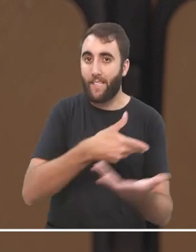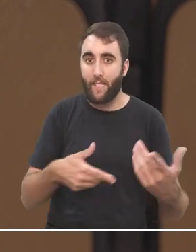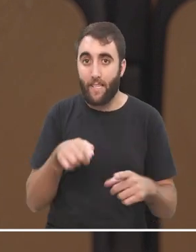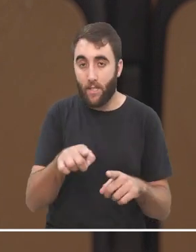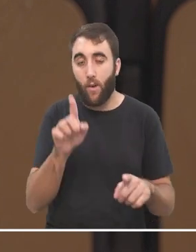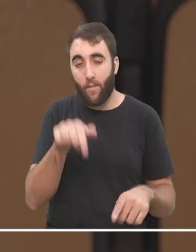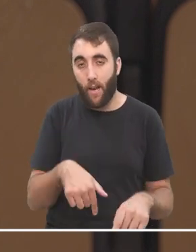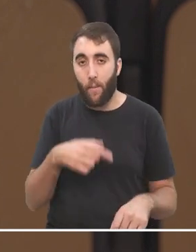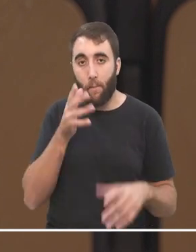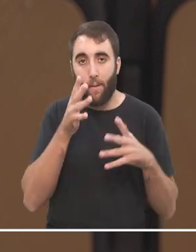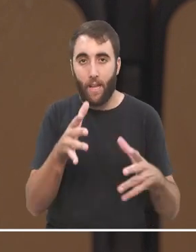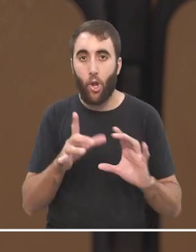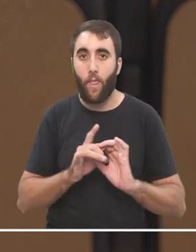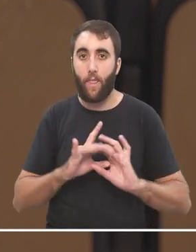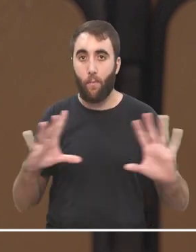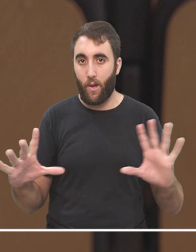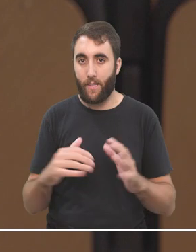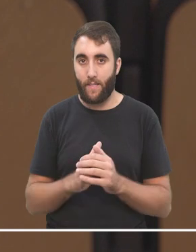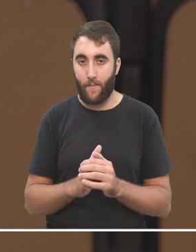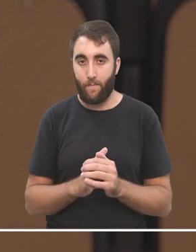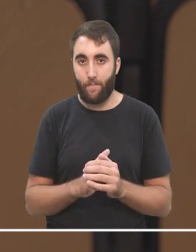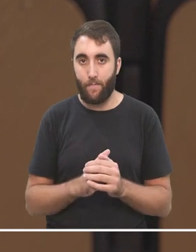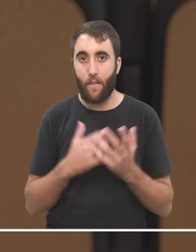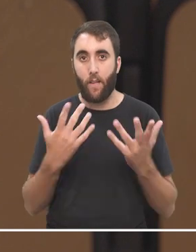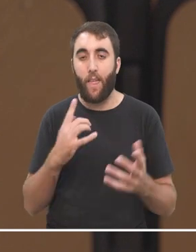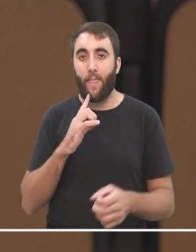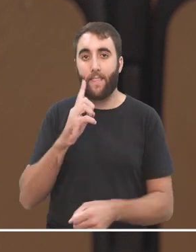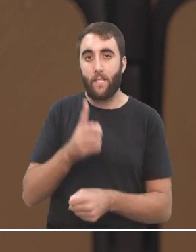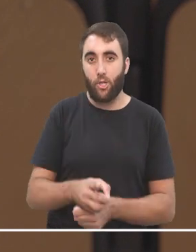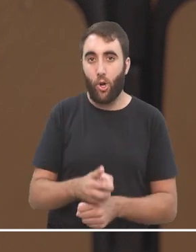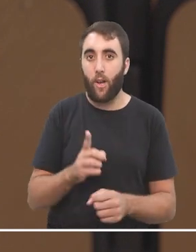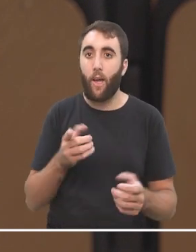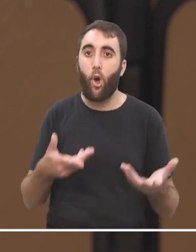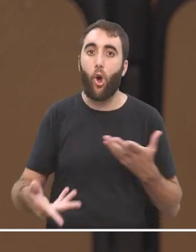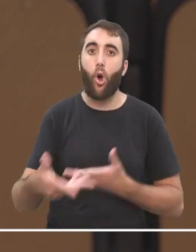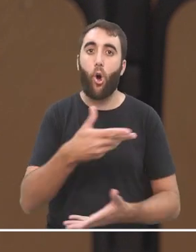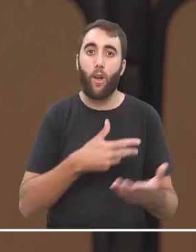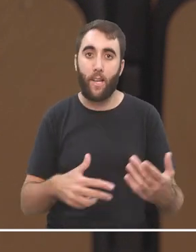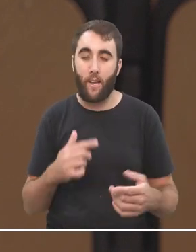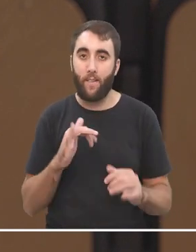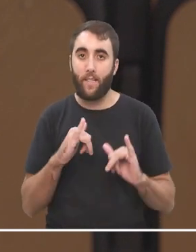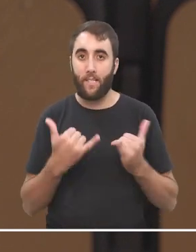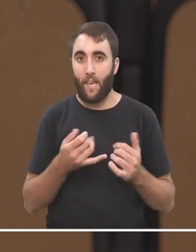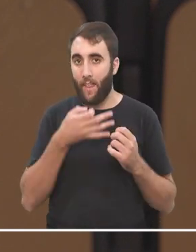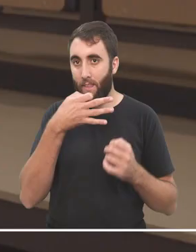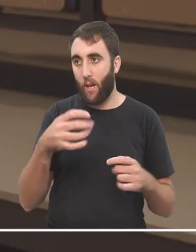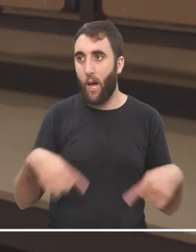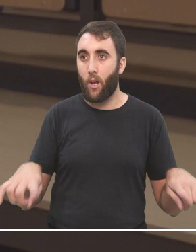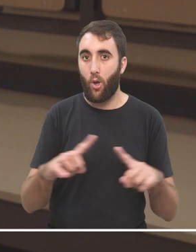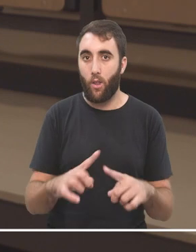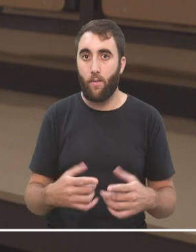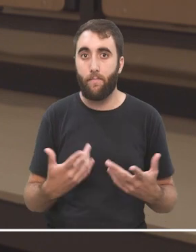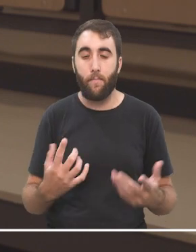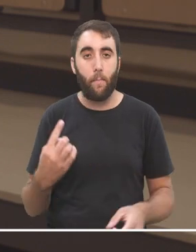la democracia y la capacidad de tomar decisiones de forma colectiva que beneficien a todos. Bueno,